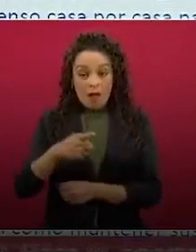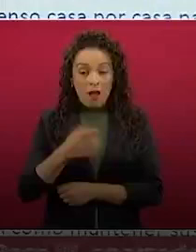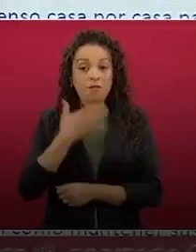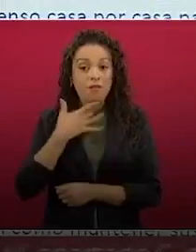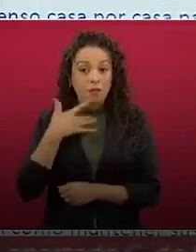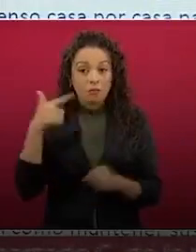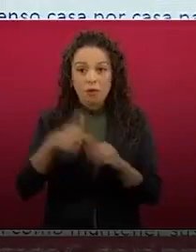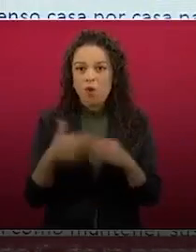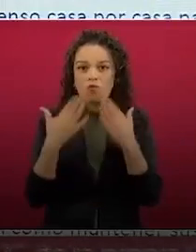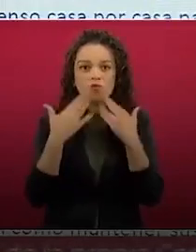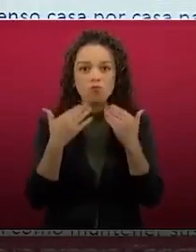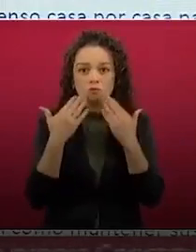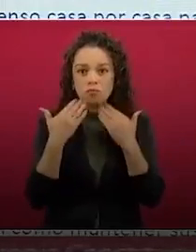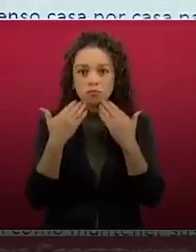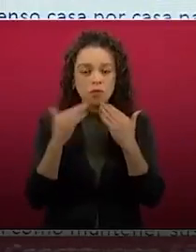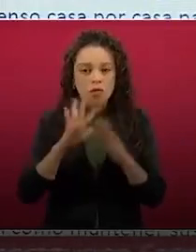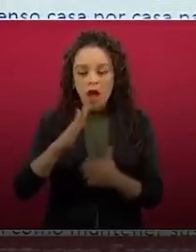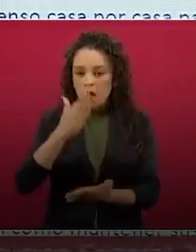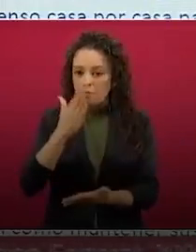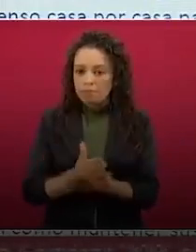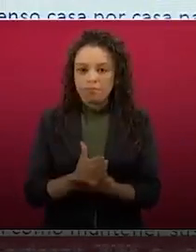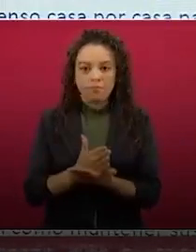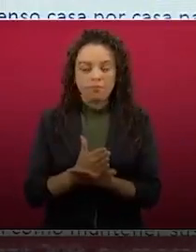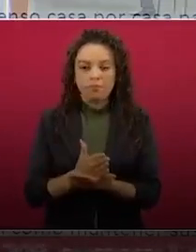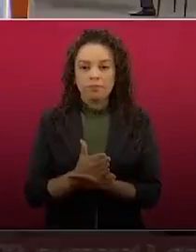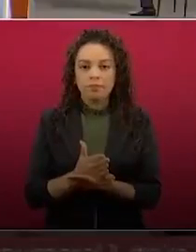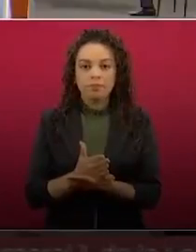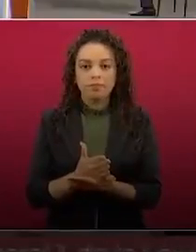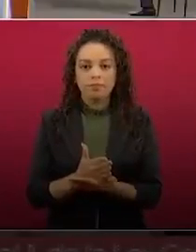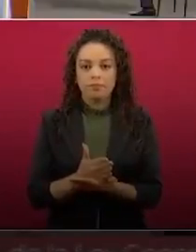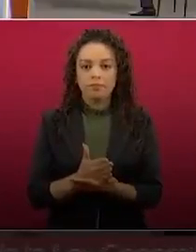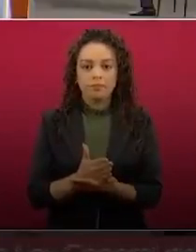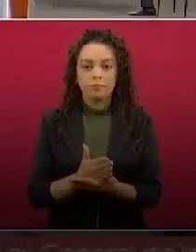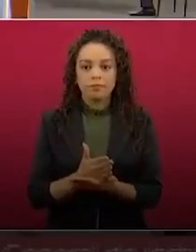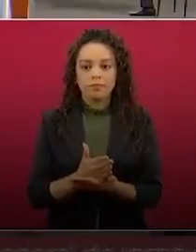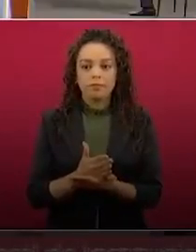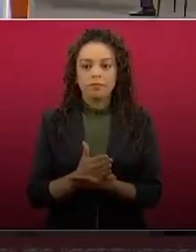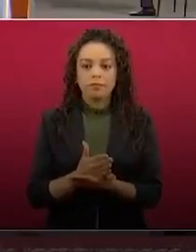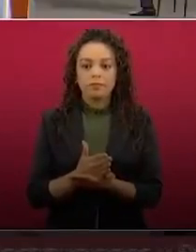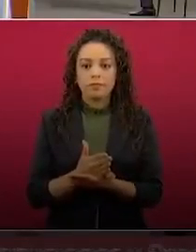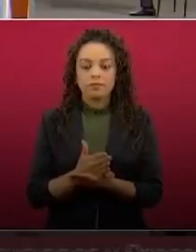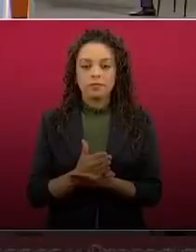Se acabó con esa manera de